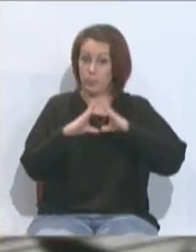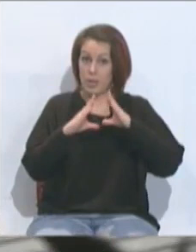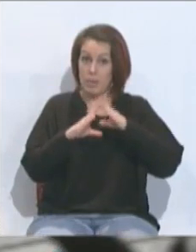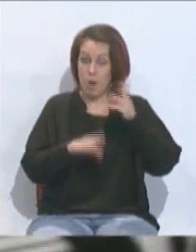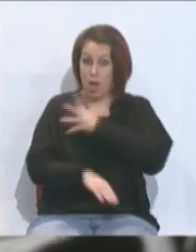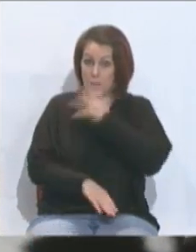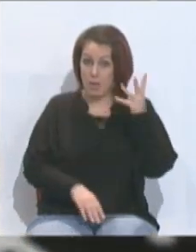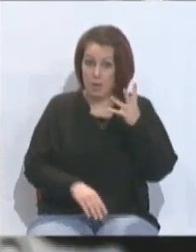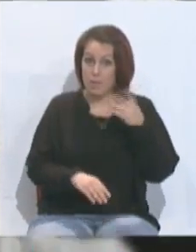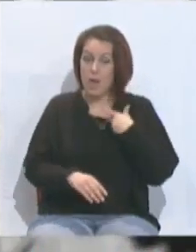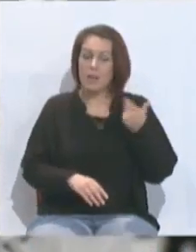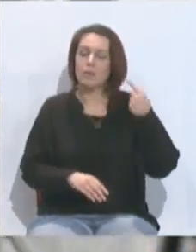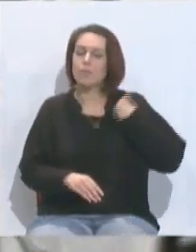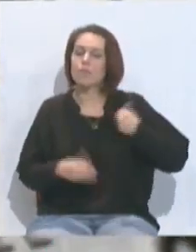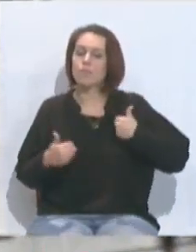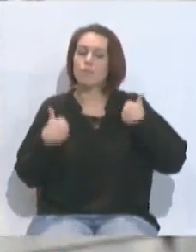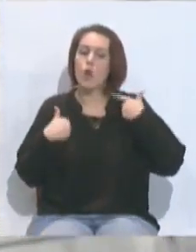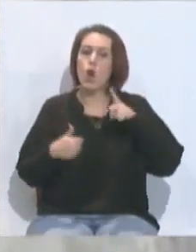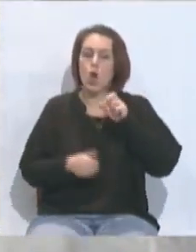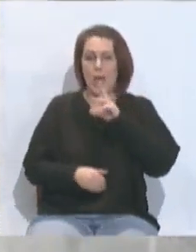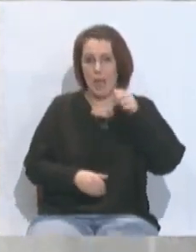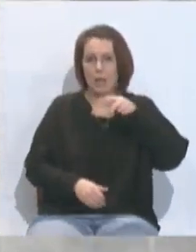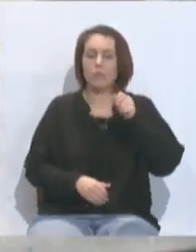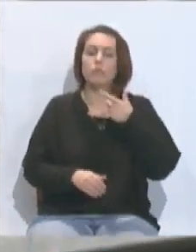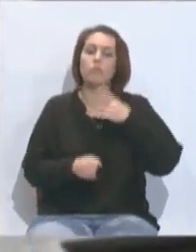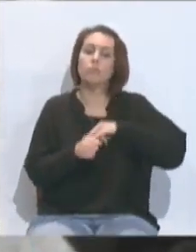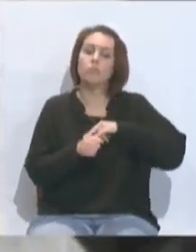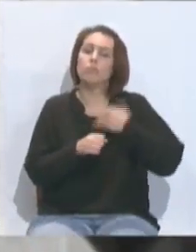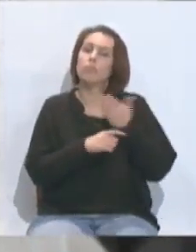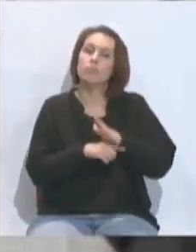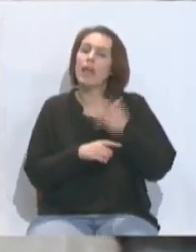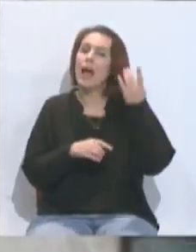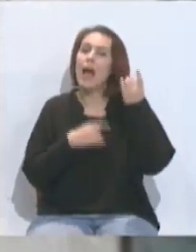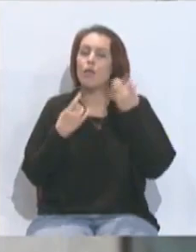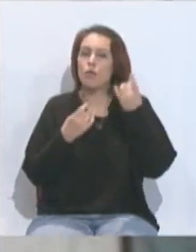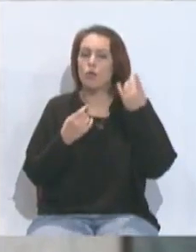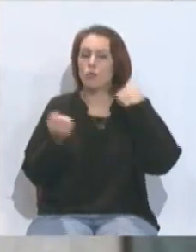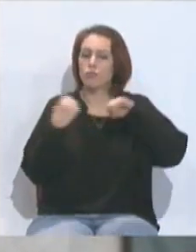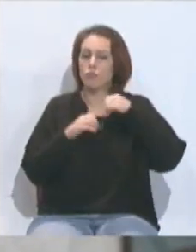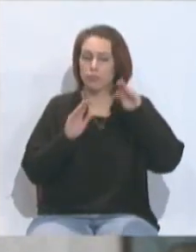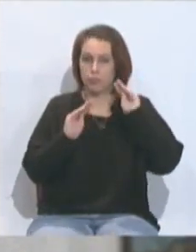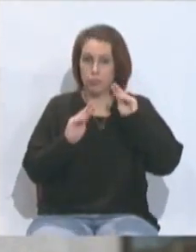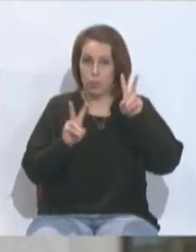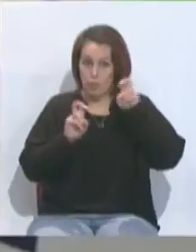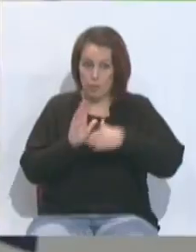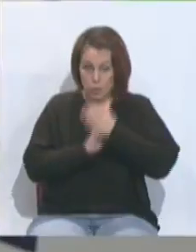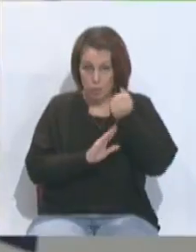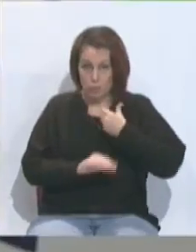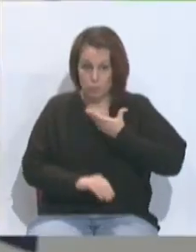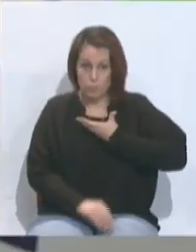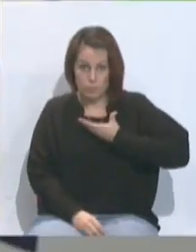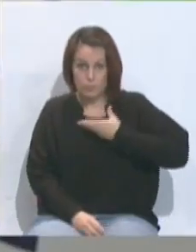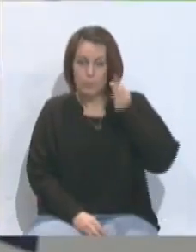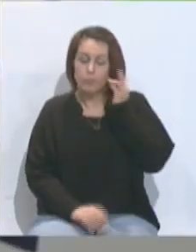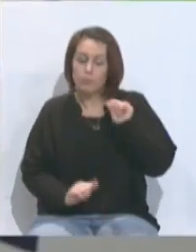y LGTBIQ+, Lorena Garrón, ha presentado este lunes las nuevas acciones formativas que la Fundación Municipal de la Mujer